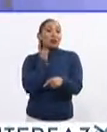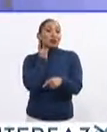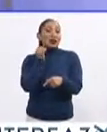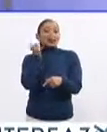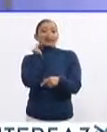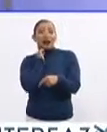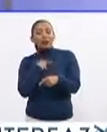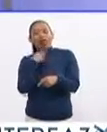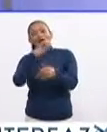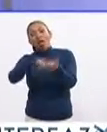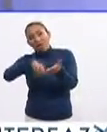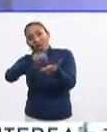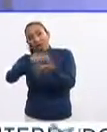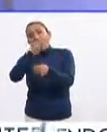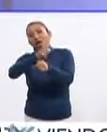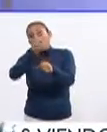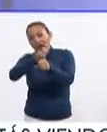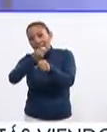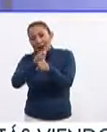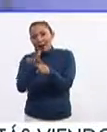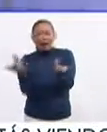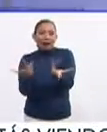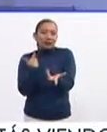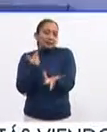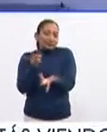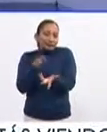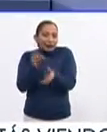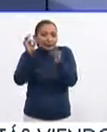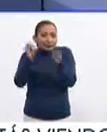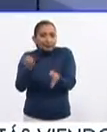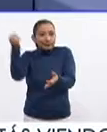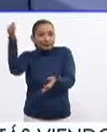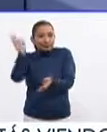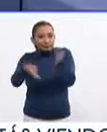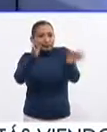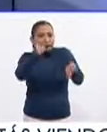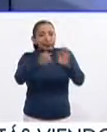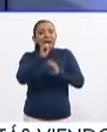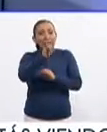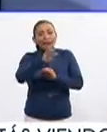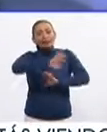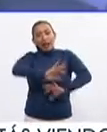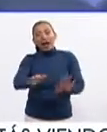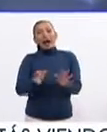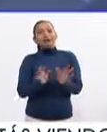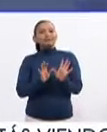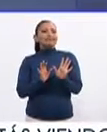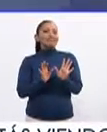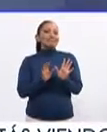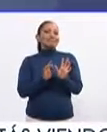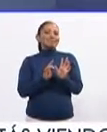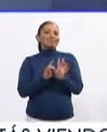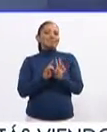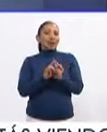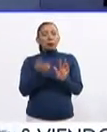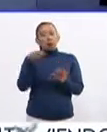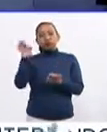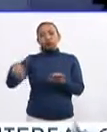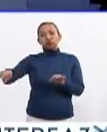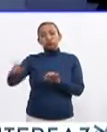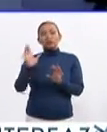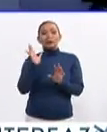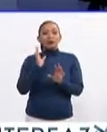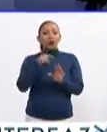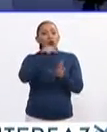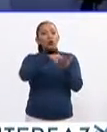los ajustes que vayan a hacer los legisladores, que sea aprobada y después para ya poder también ser aprobada por los